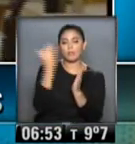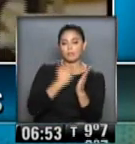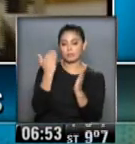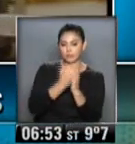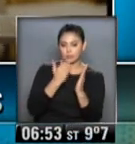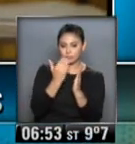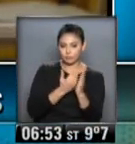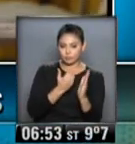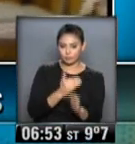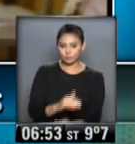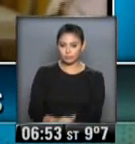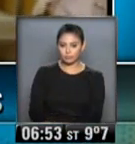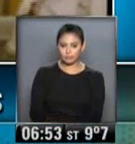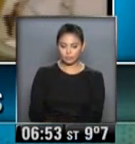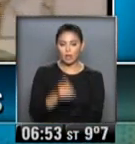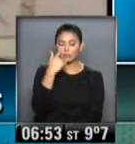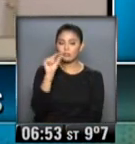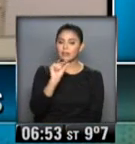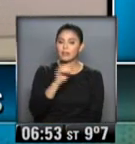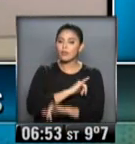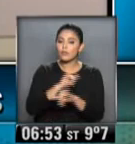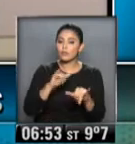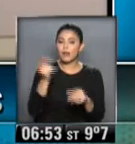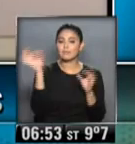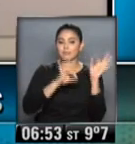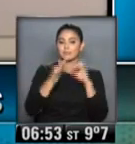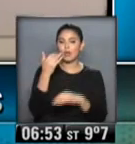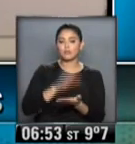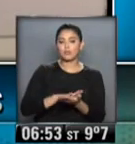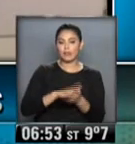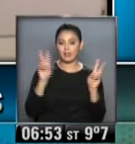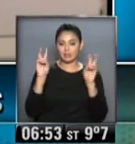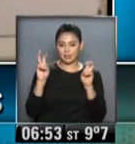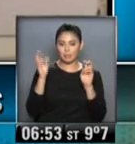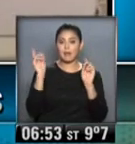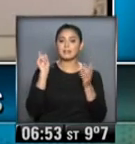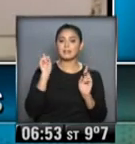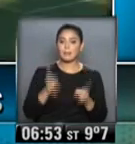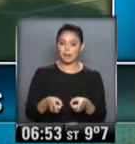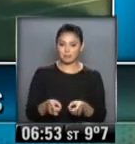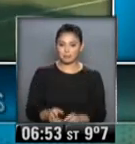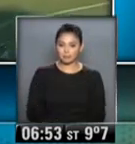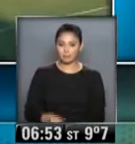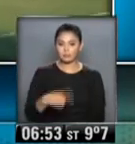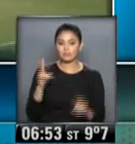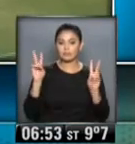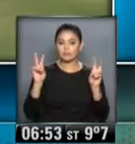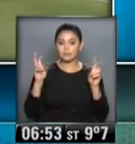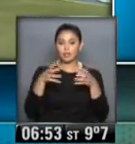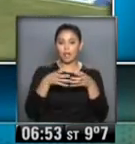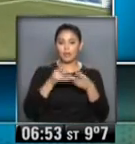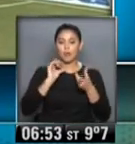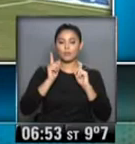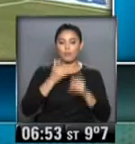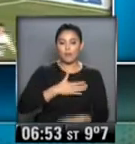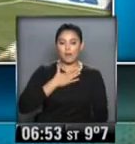dicten clases. Enseguida, en Visión 7, más detalles sobre este tema. Y también, la lepra está de